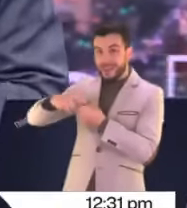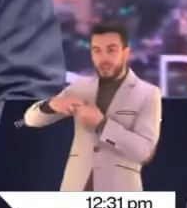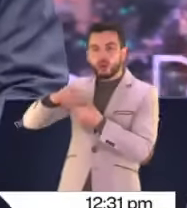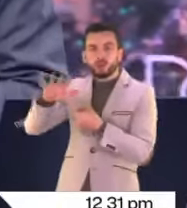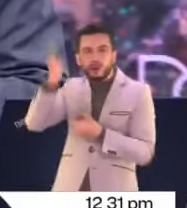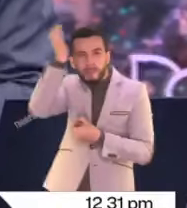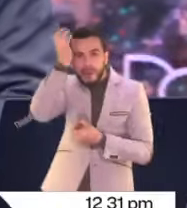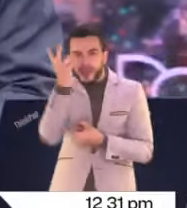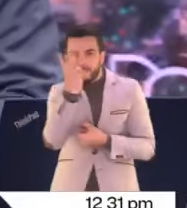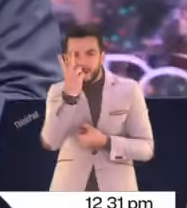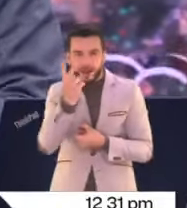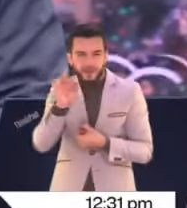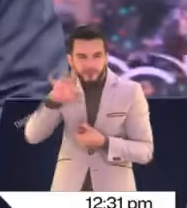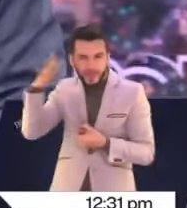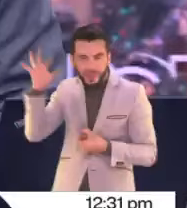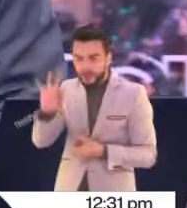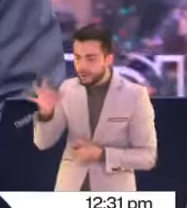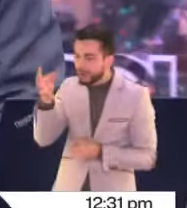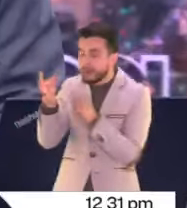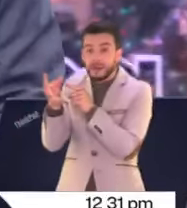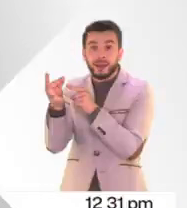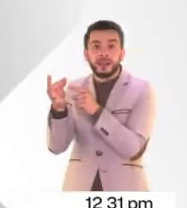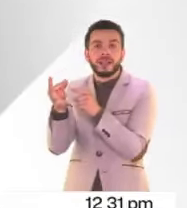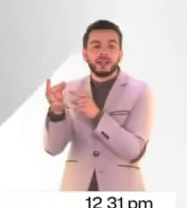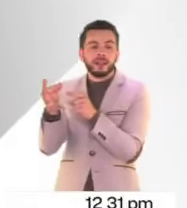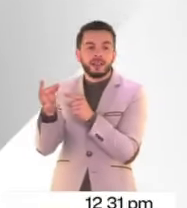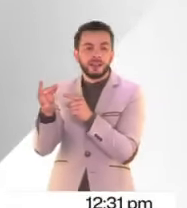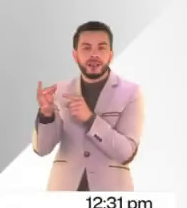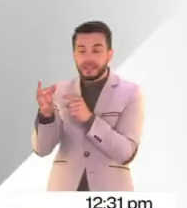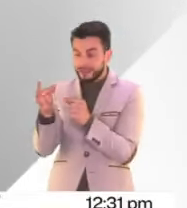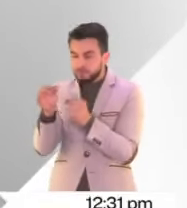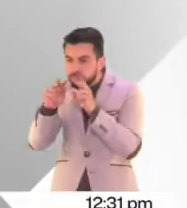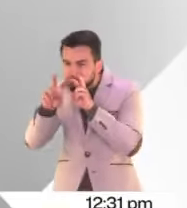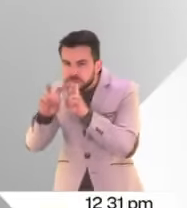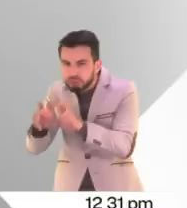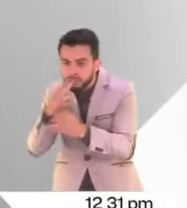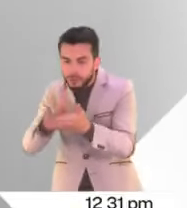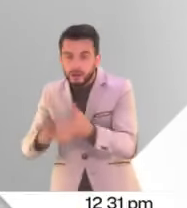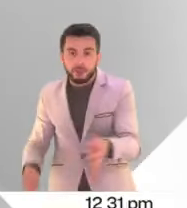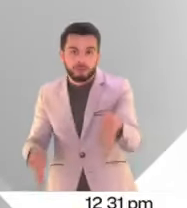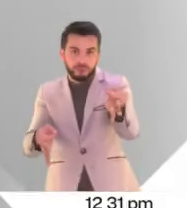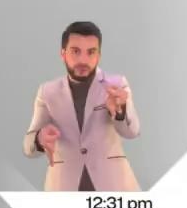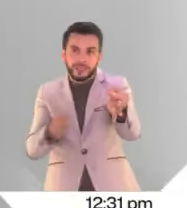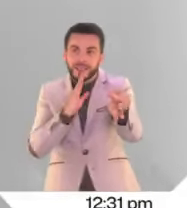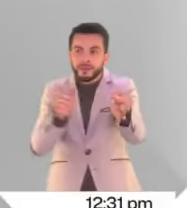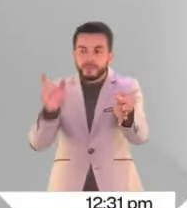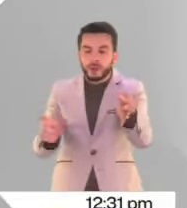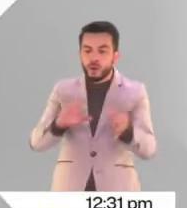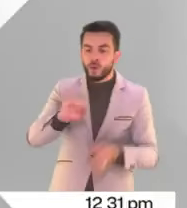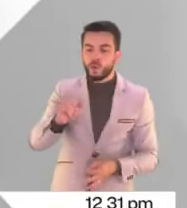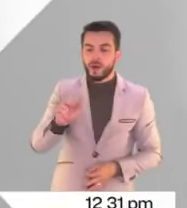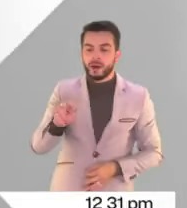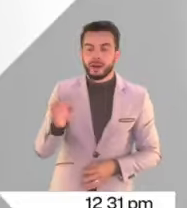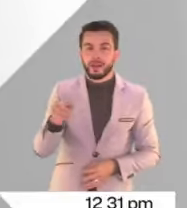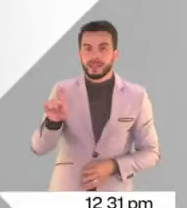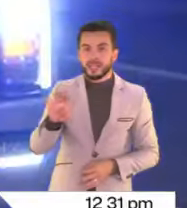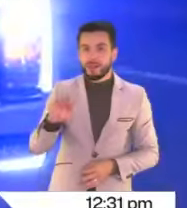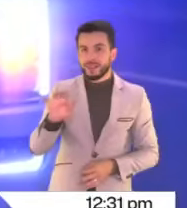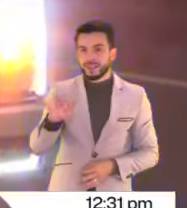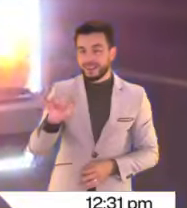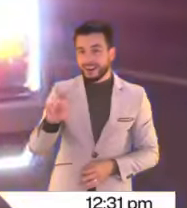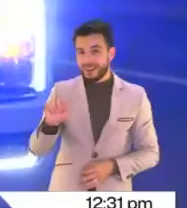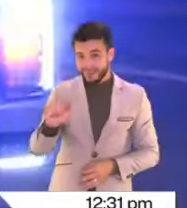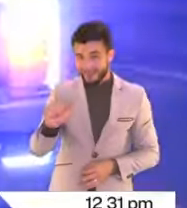una rápida investigación de este caso a Juan Sebastián Aguilar conocido como Pedro pechuga lo